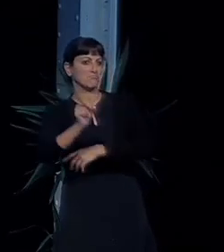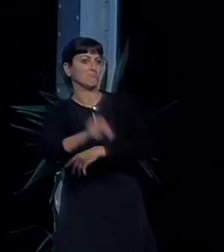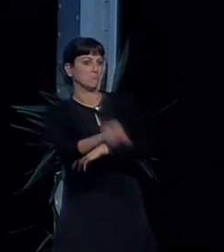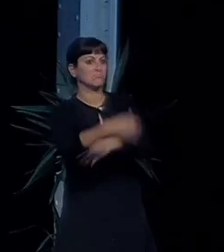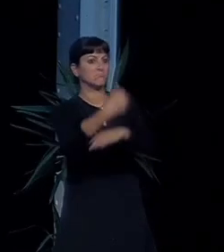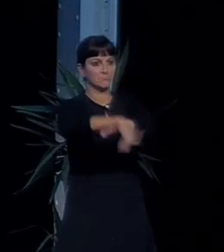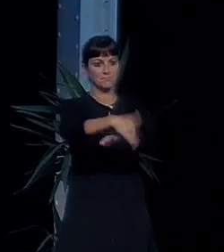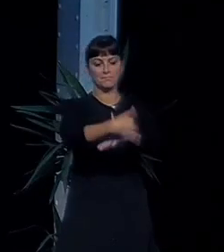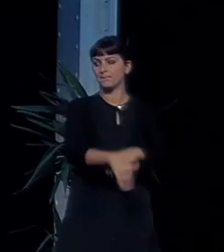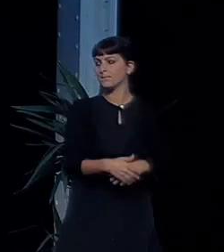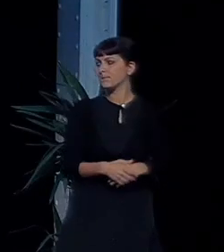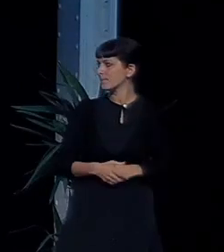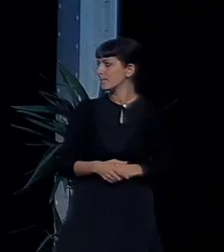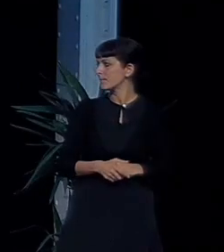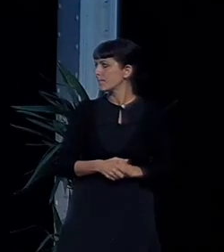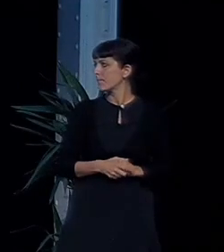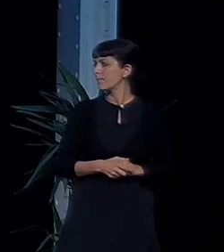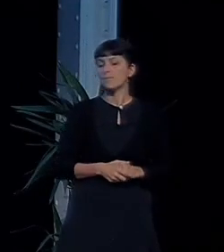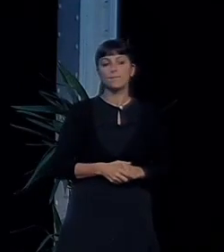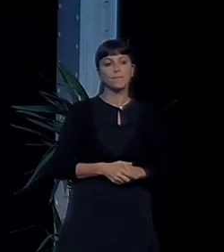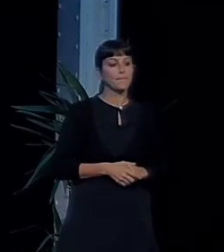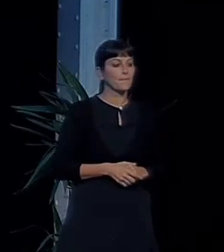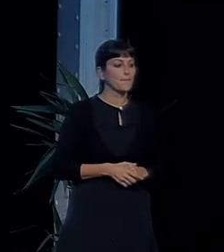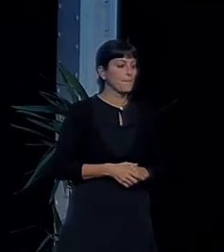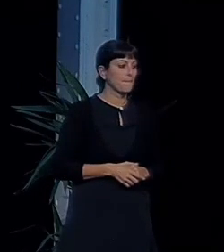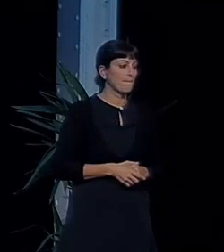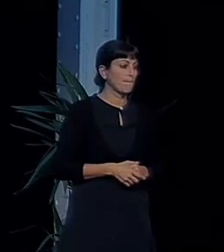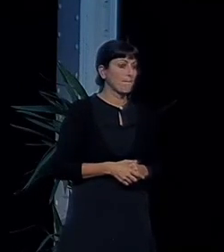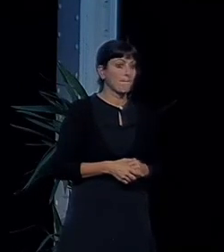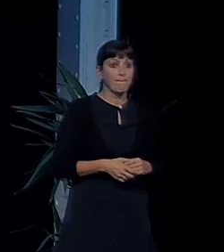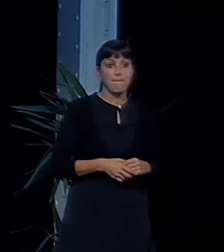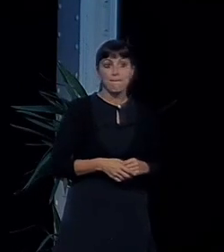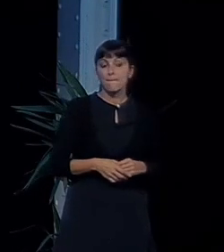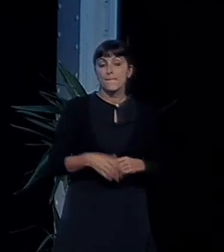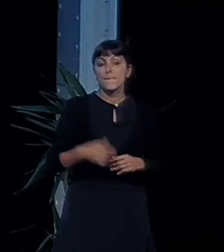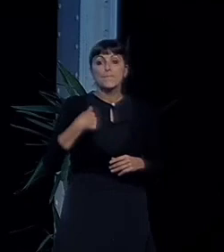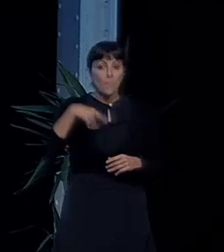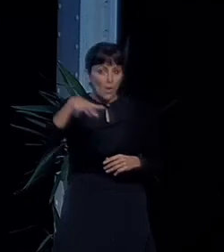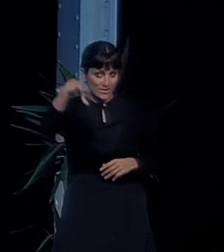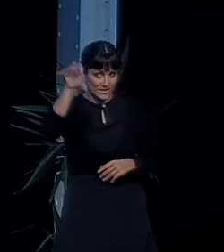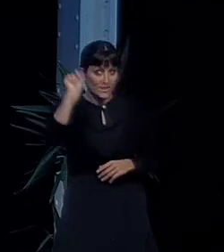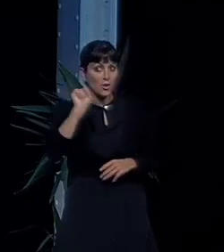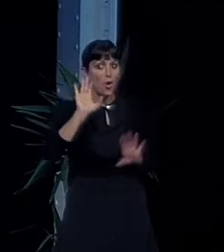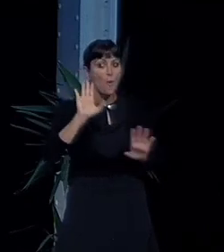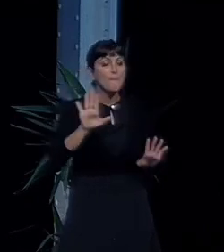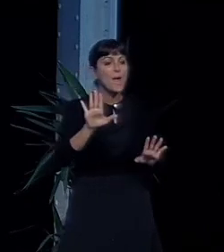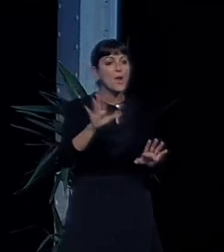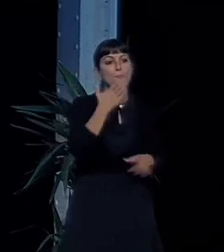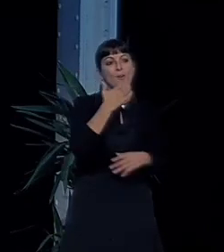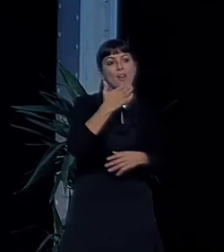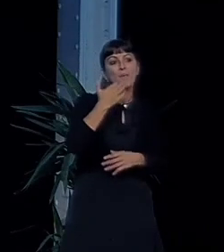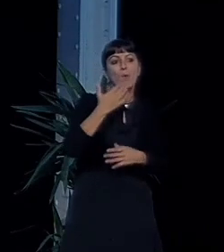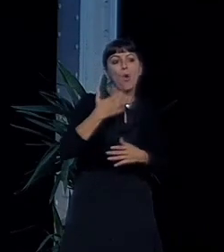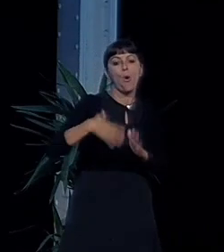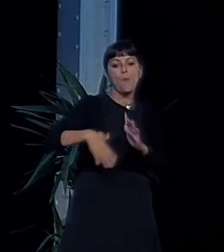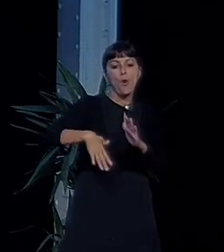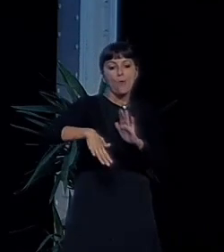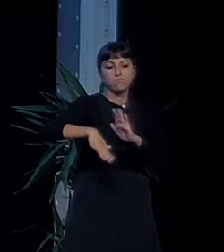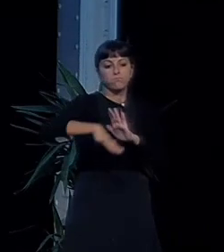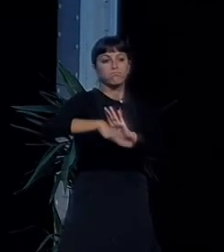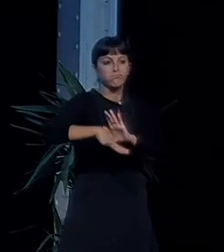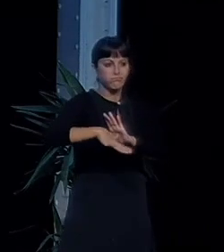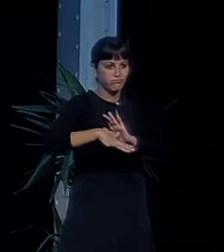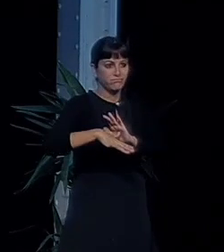entiendo tu pregunta, la entiendo, comparto la contradicción, pero creo que a veces esta historia de a corto plazo nos perjudica,